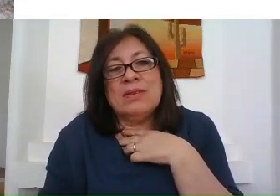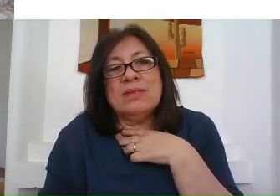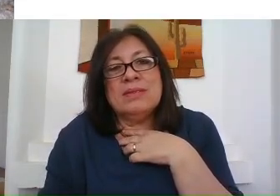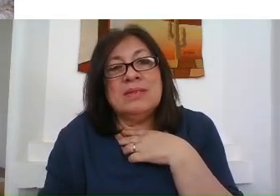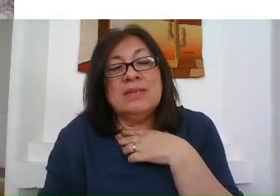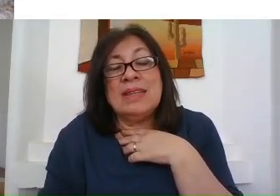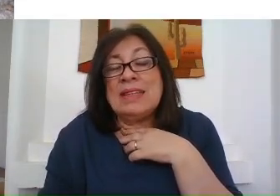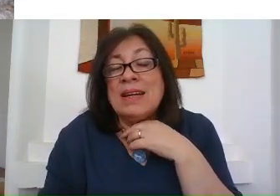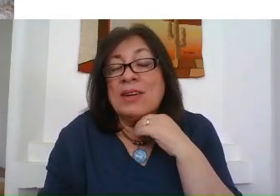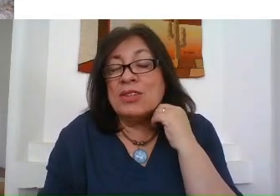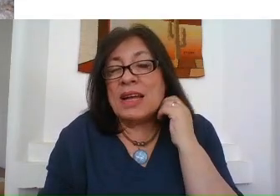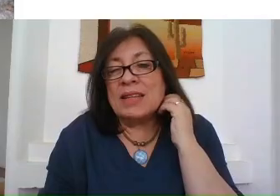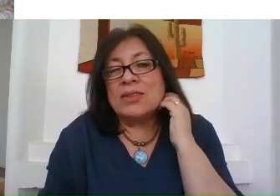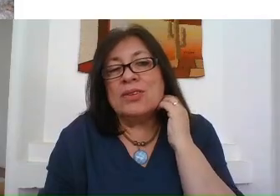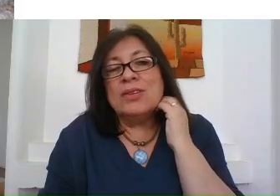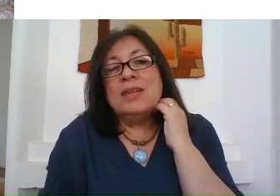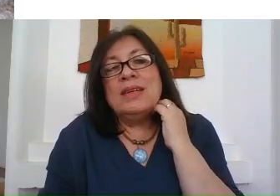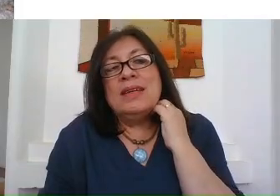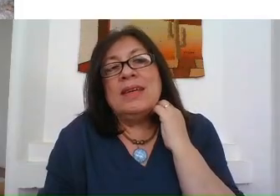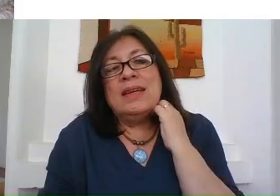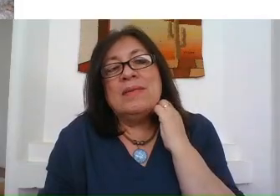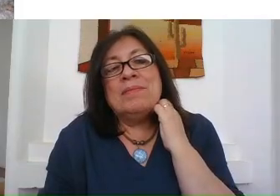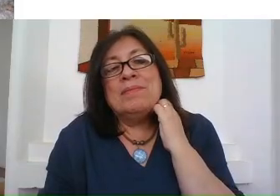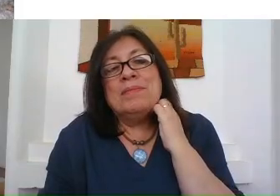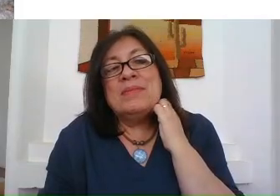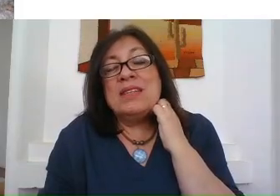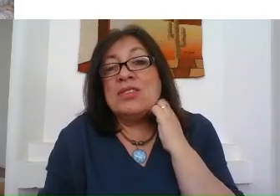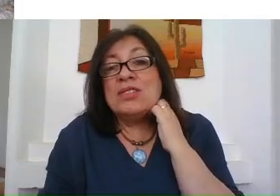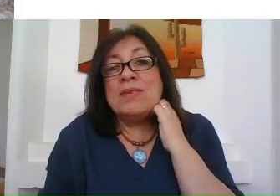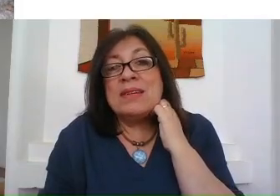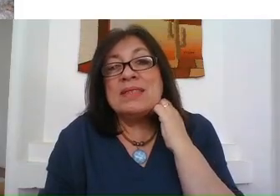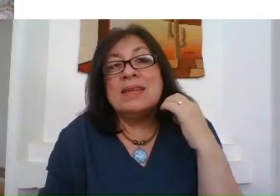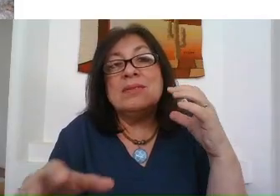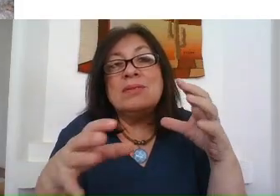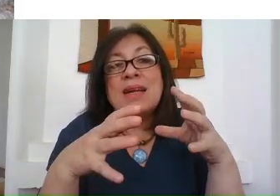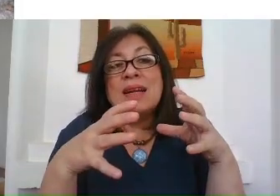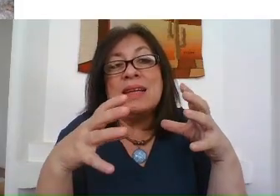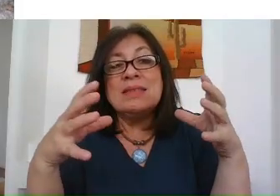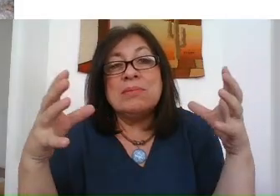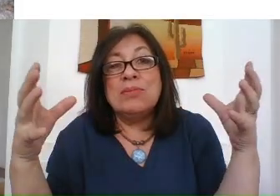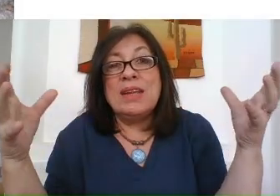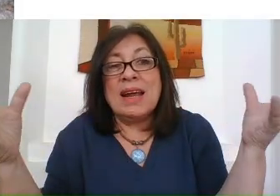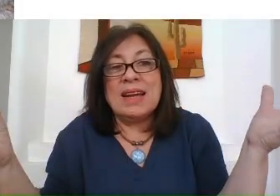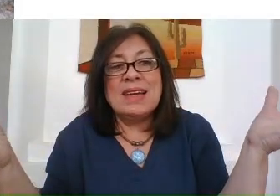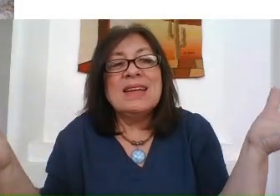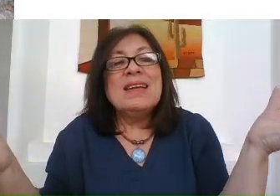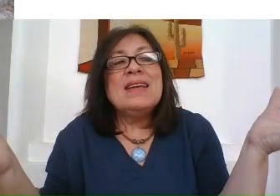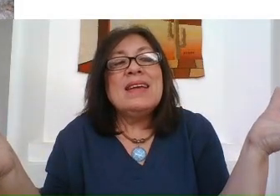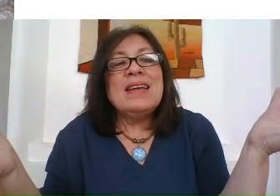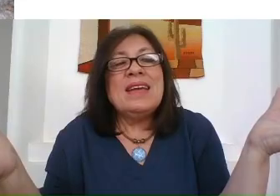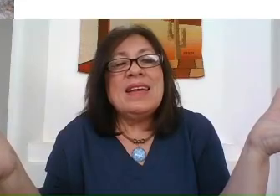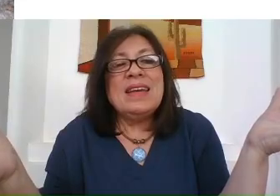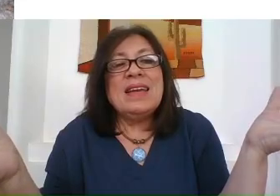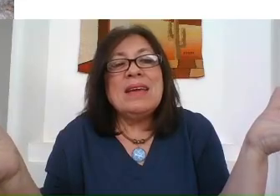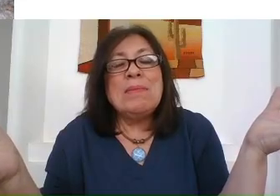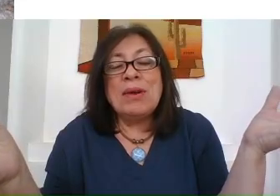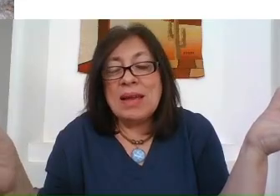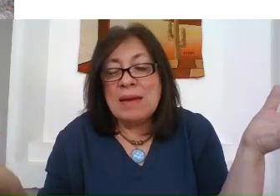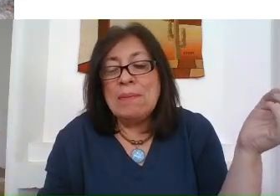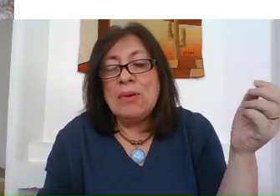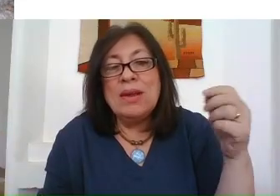no detenernos tanto, si no se nos va a hacer una clase muy larga.